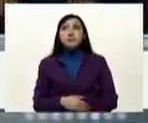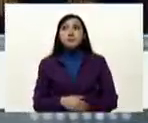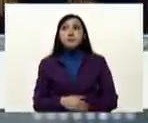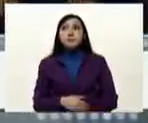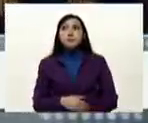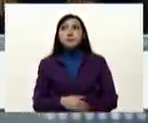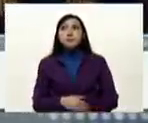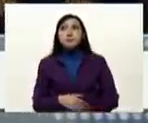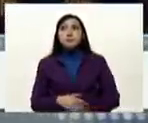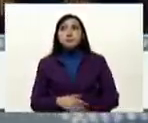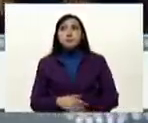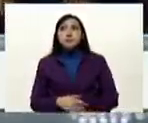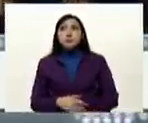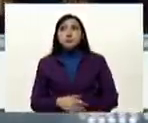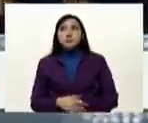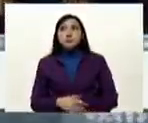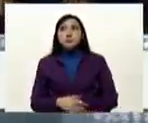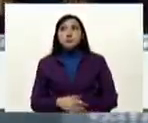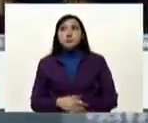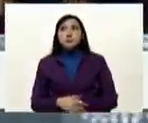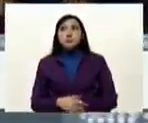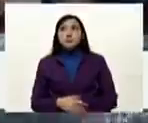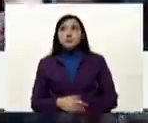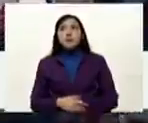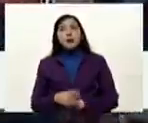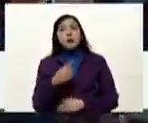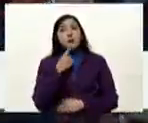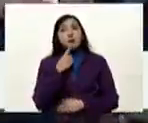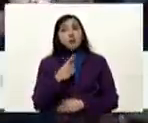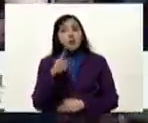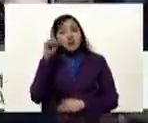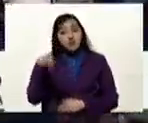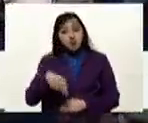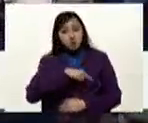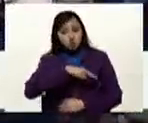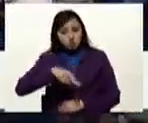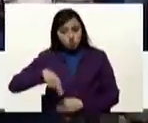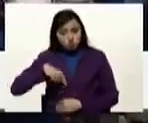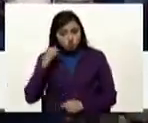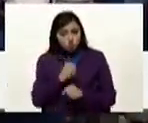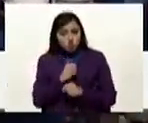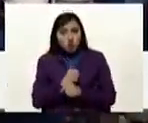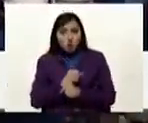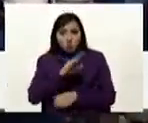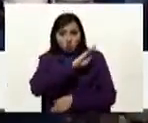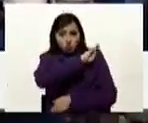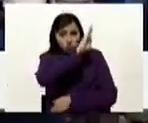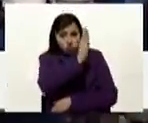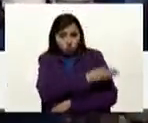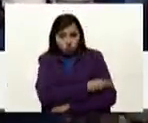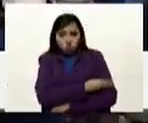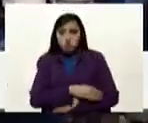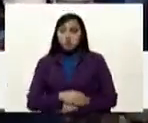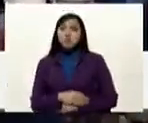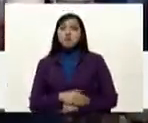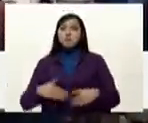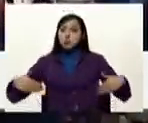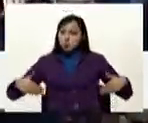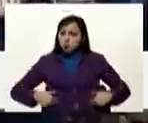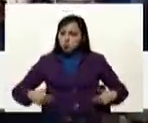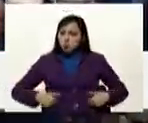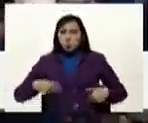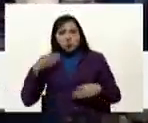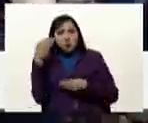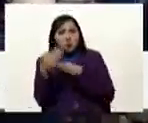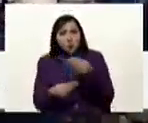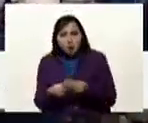Sí, presidente. Bueno, por supuesto decirle que también nosotros hemos trabajado muy duro en todo lo que ha sido